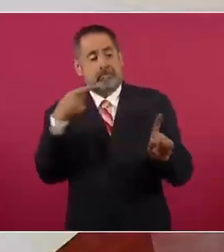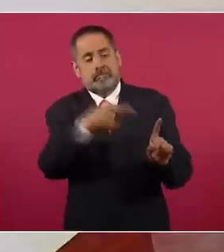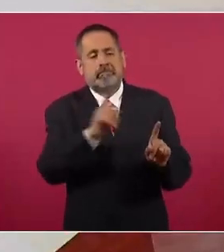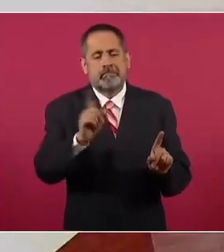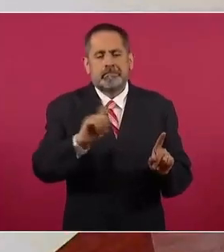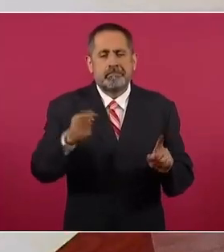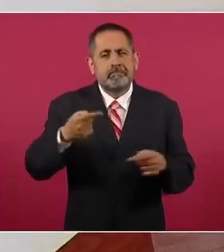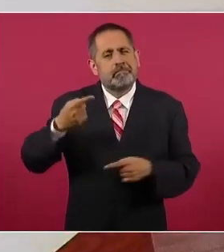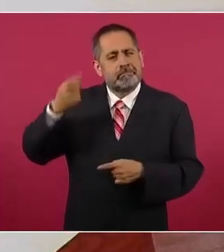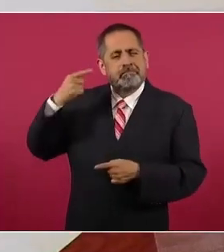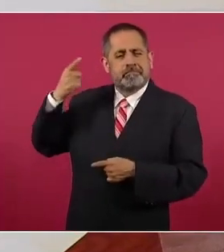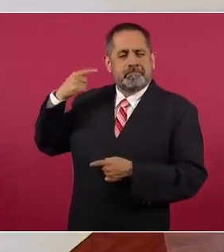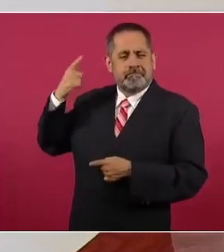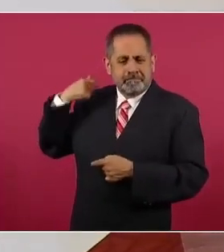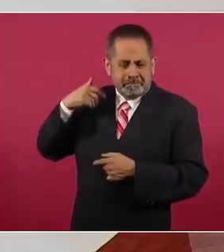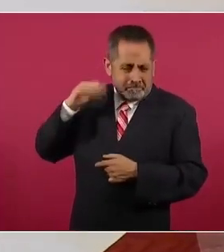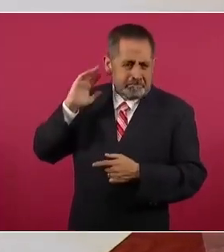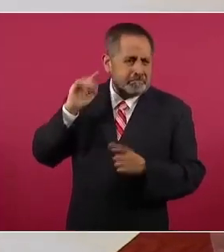o